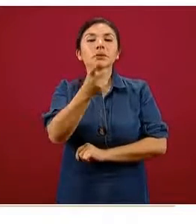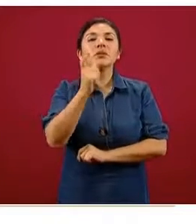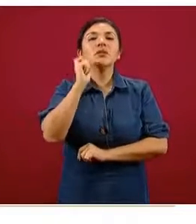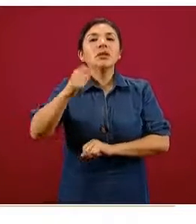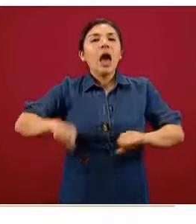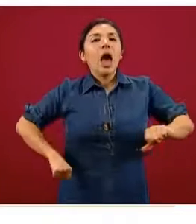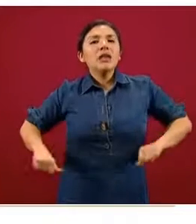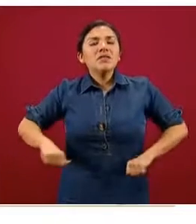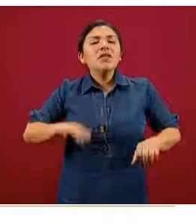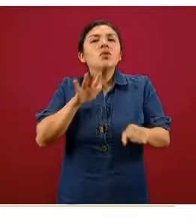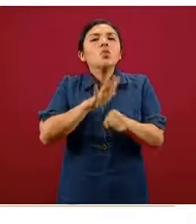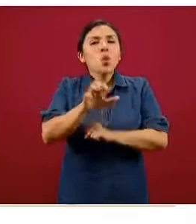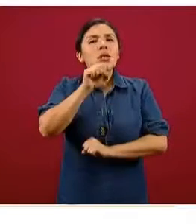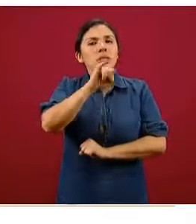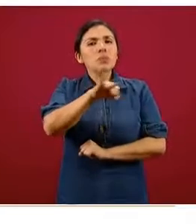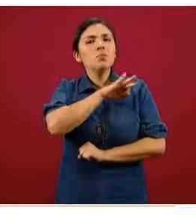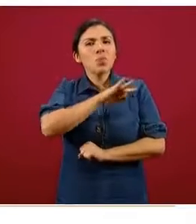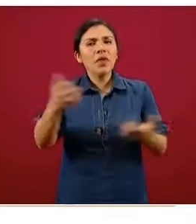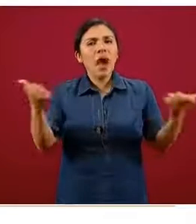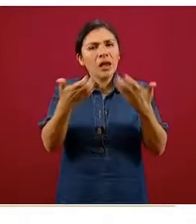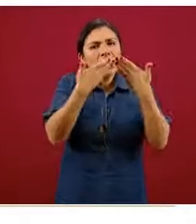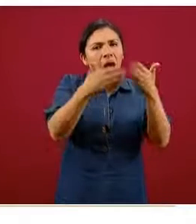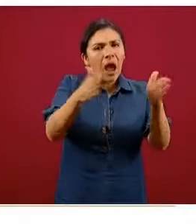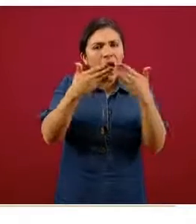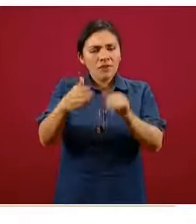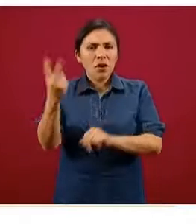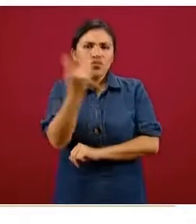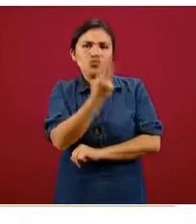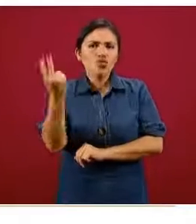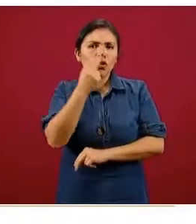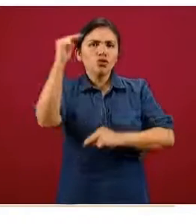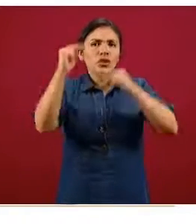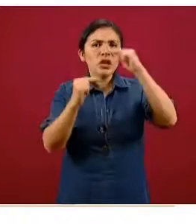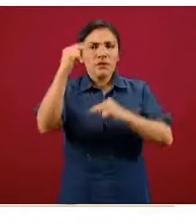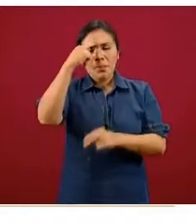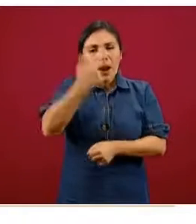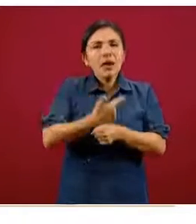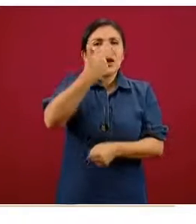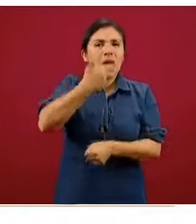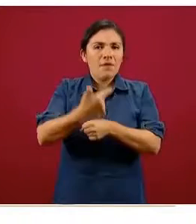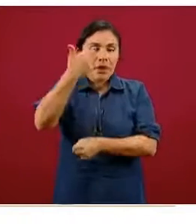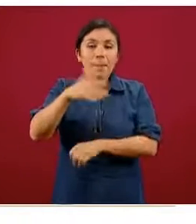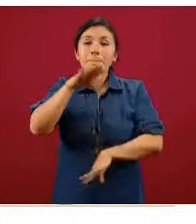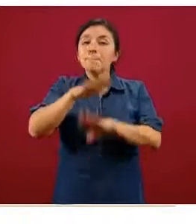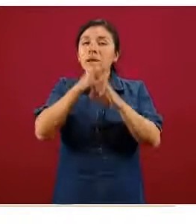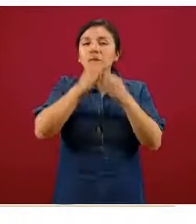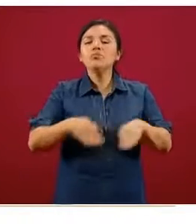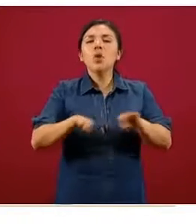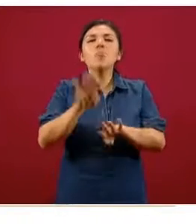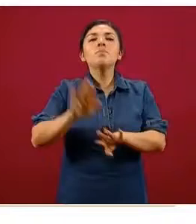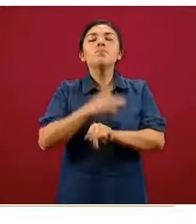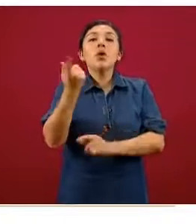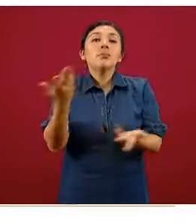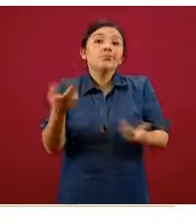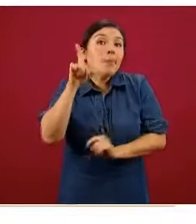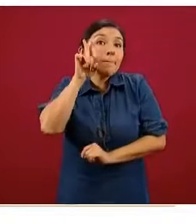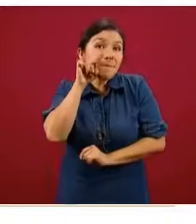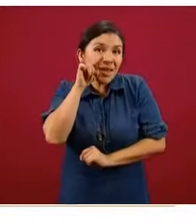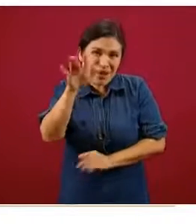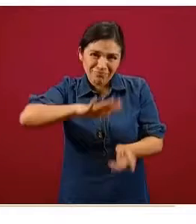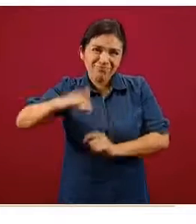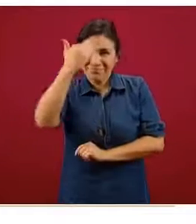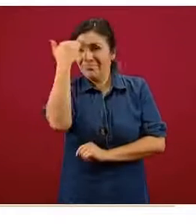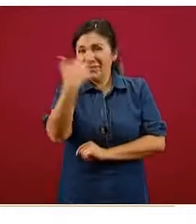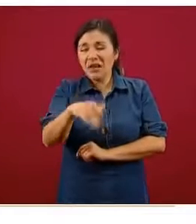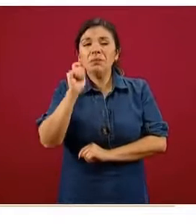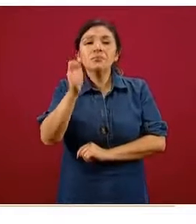las actividades que están permitidas en cada uno de estos dos niveles de riesgo, sobre todo porque, bueno, mañana sabemos que es